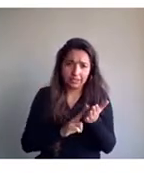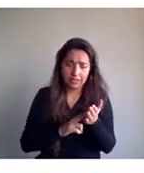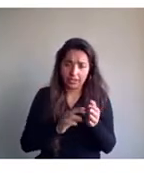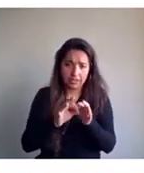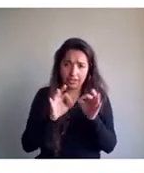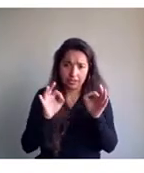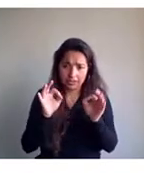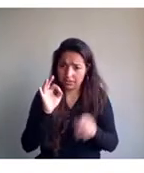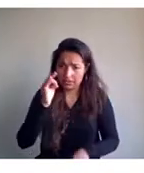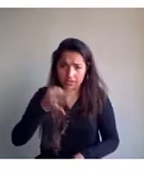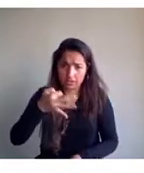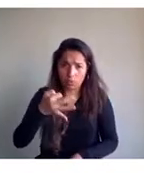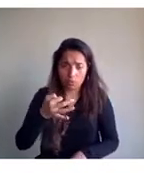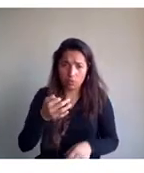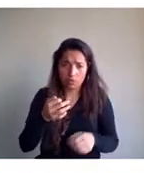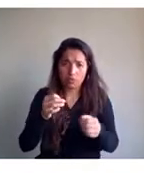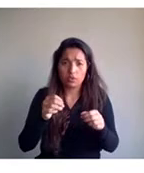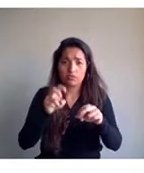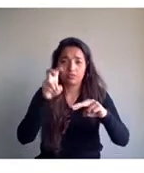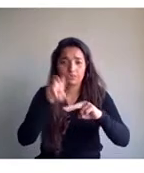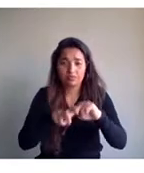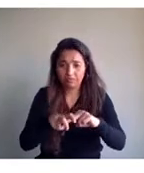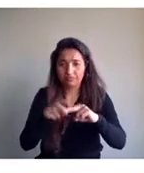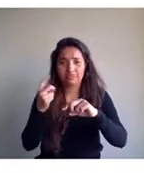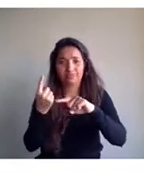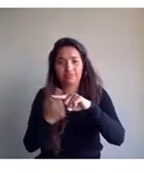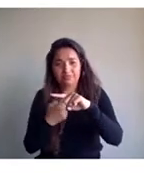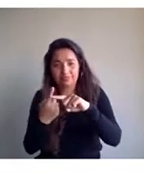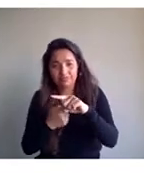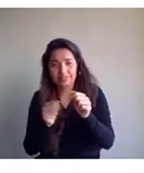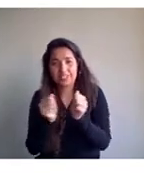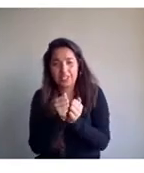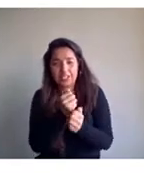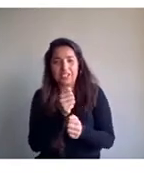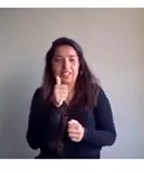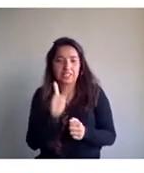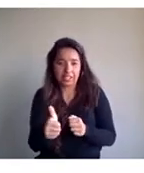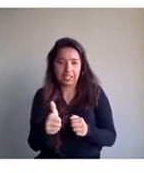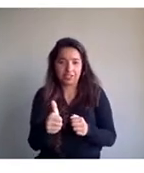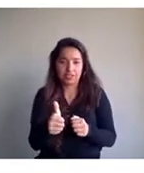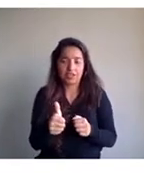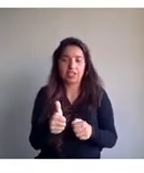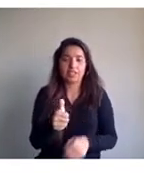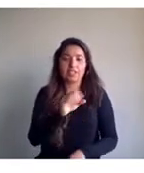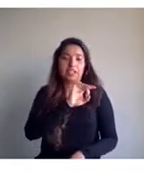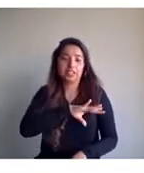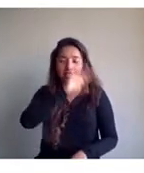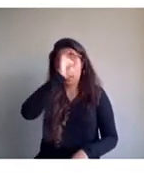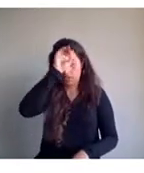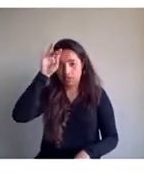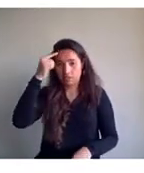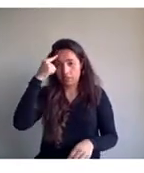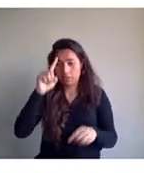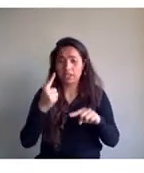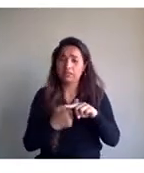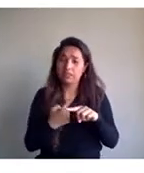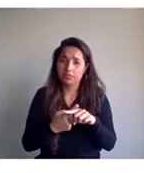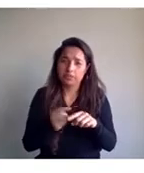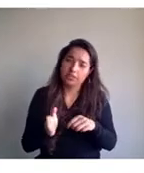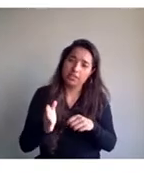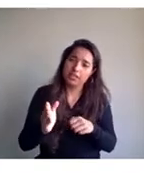directoras de las organizaciones de vez en latinoamérica para que sigamos trabajando